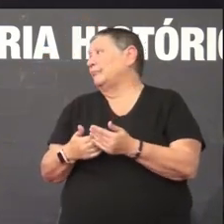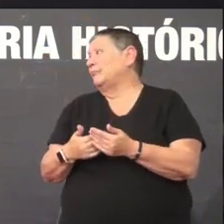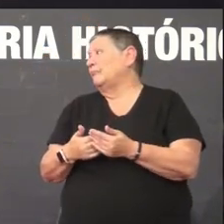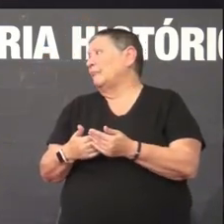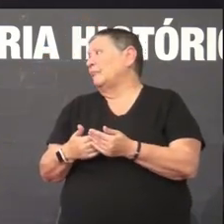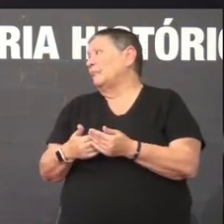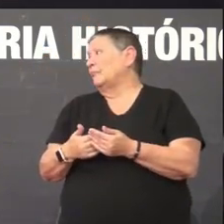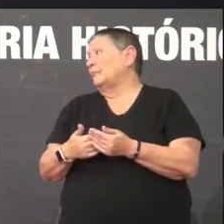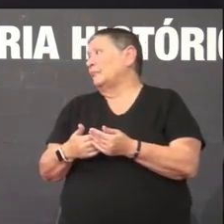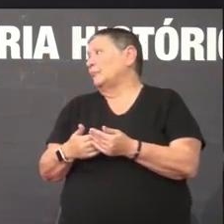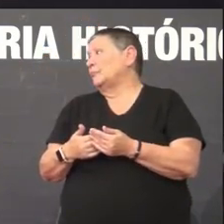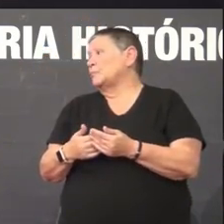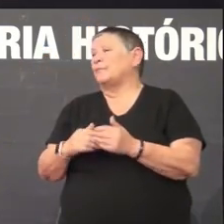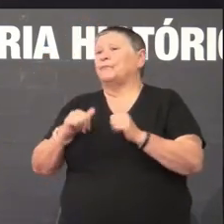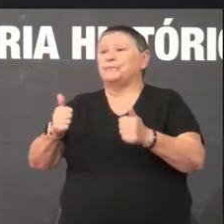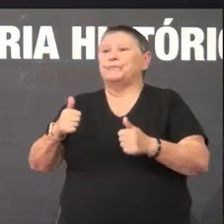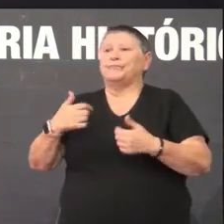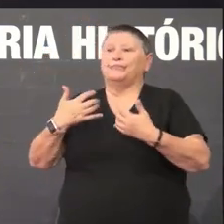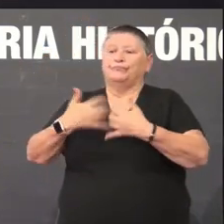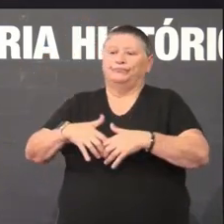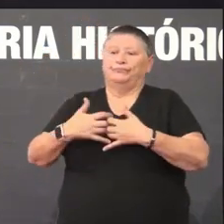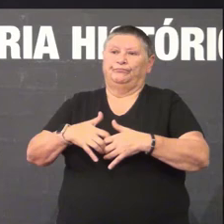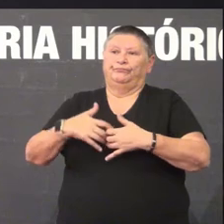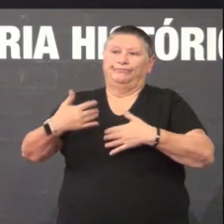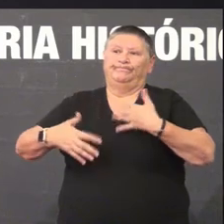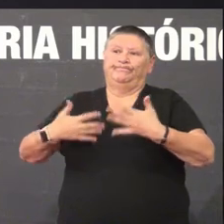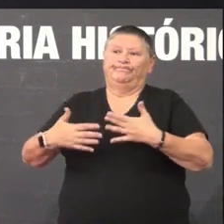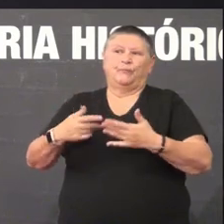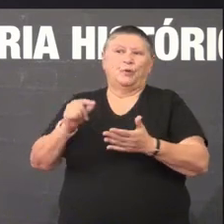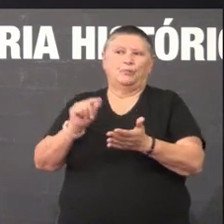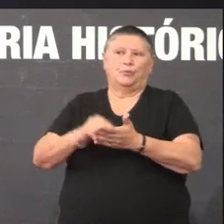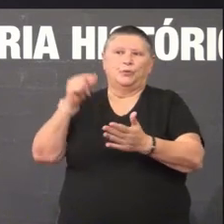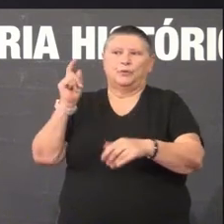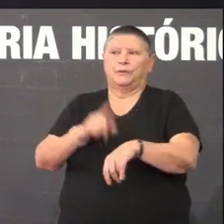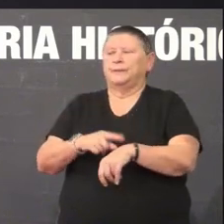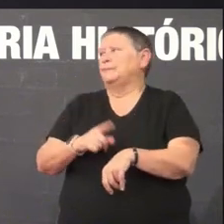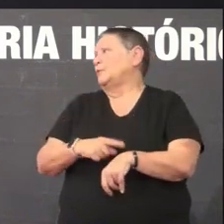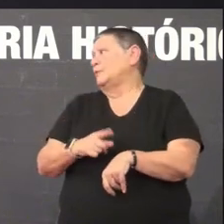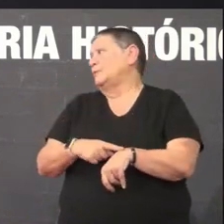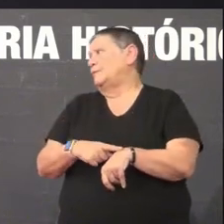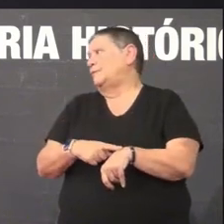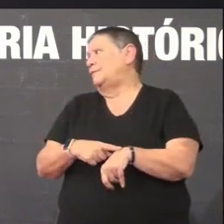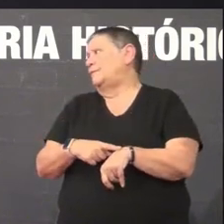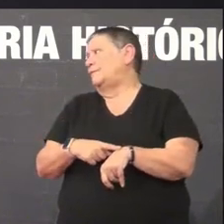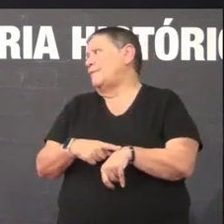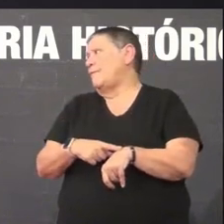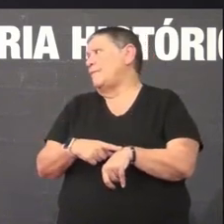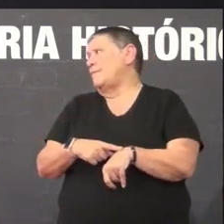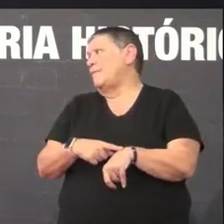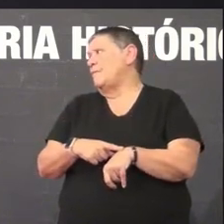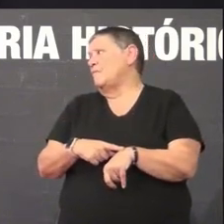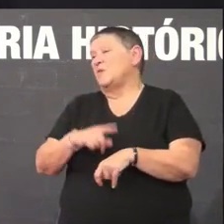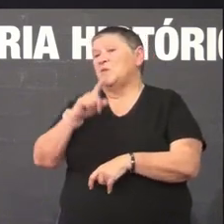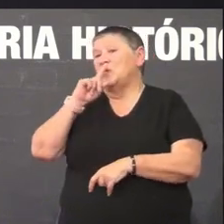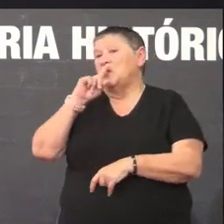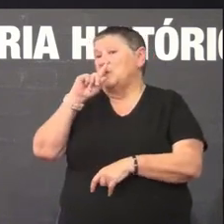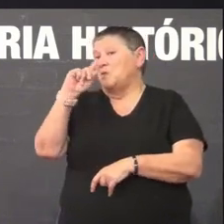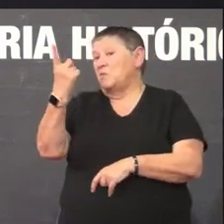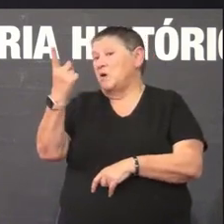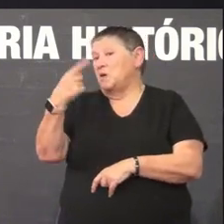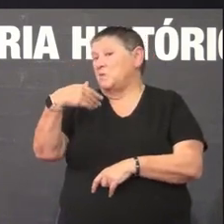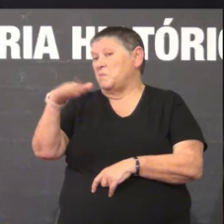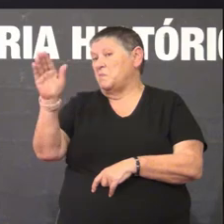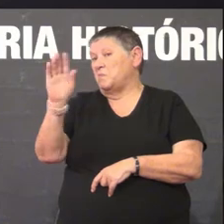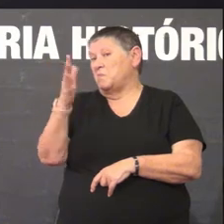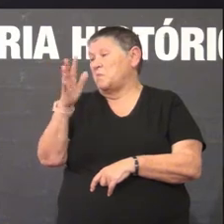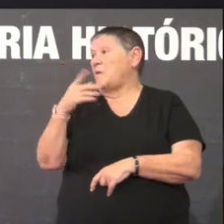bueno, pues pone en marcha esa maquinaria en muy poco tiempo, porque está un año en el... un año y pico, y lo pone en